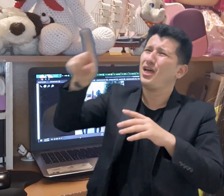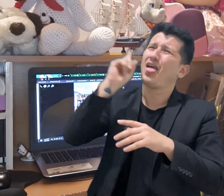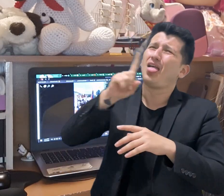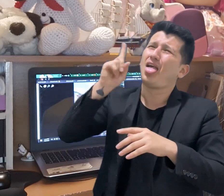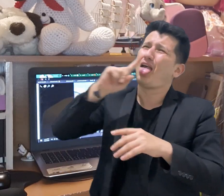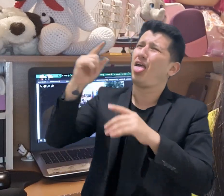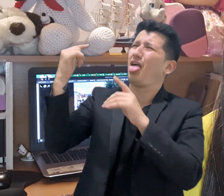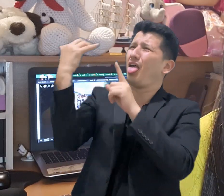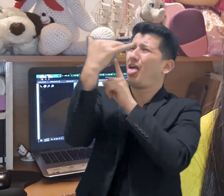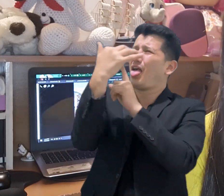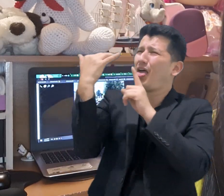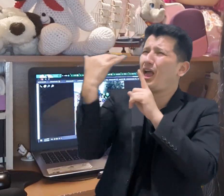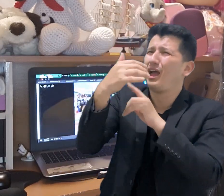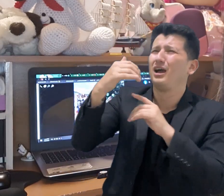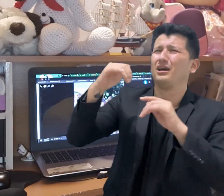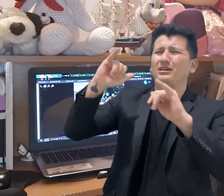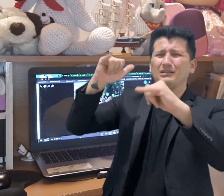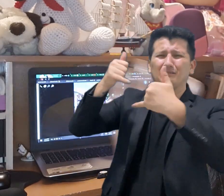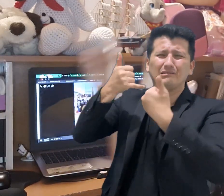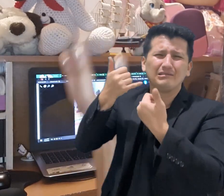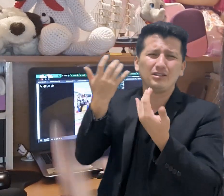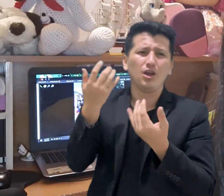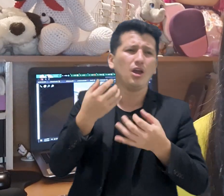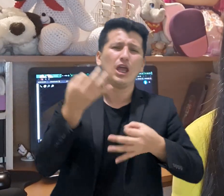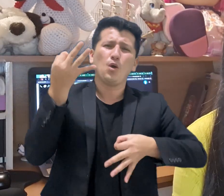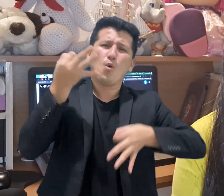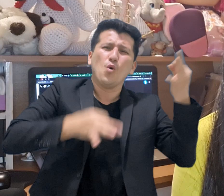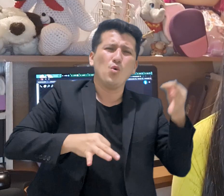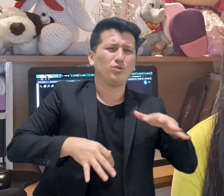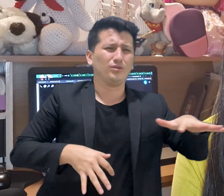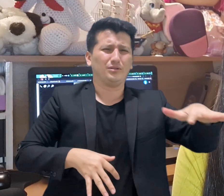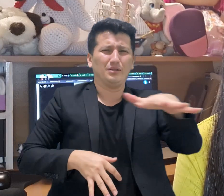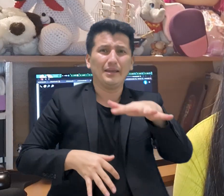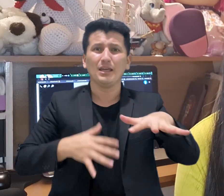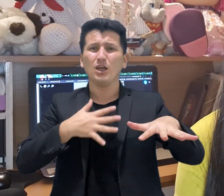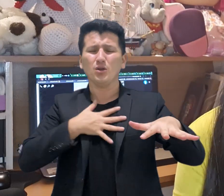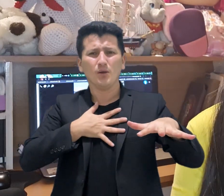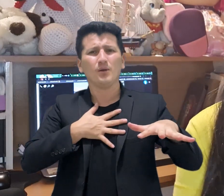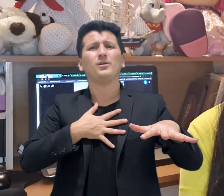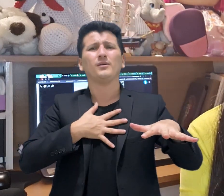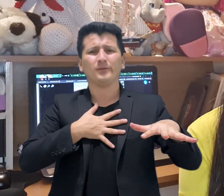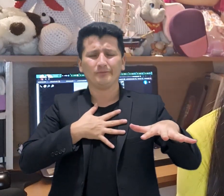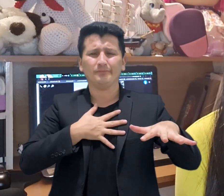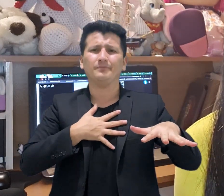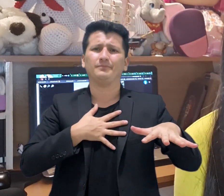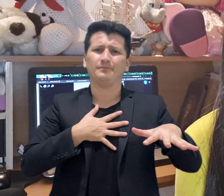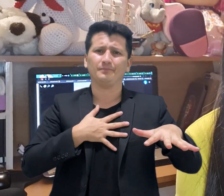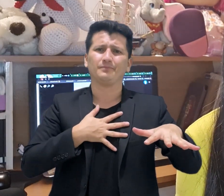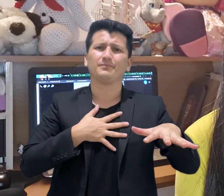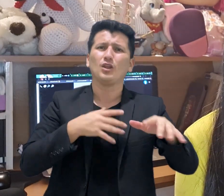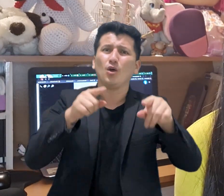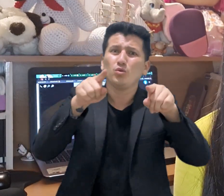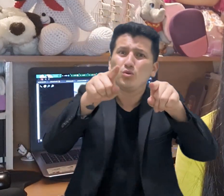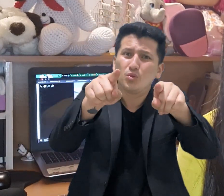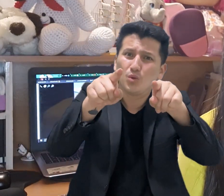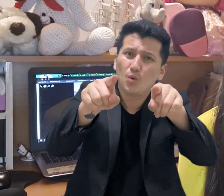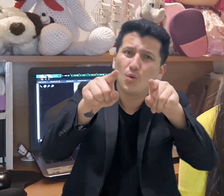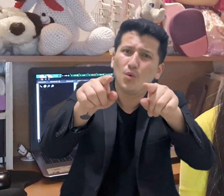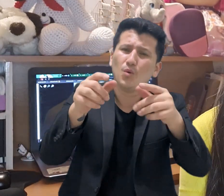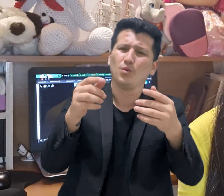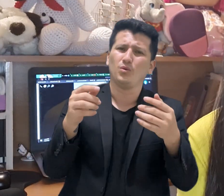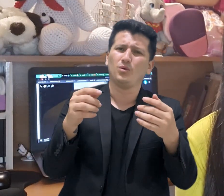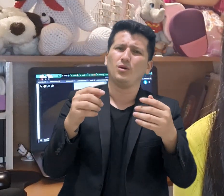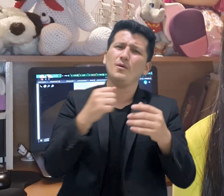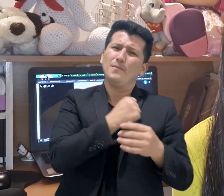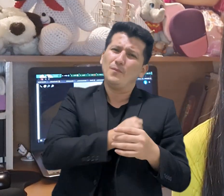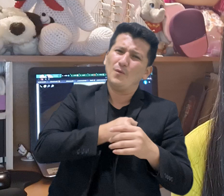que están pasando ellos y todos nosotros en estos momentos. Solo ustedes pueden detener